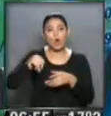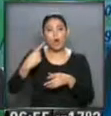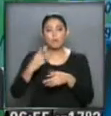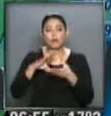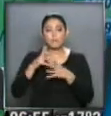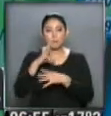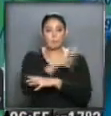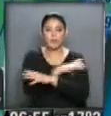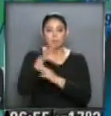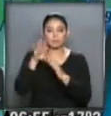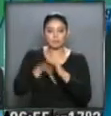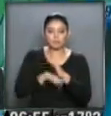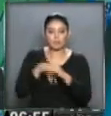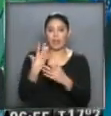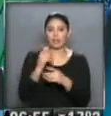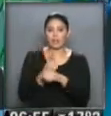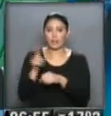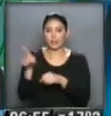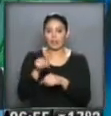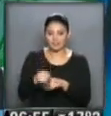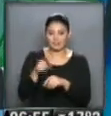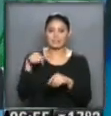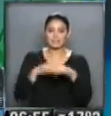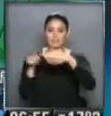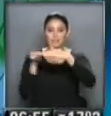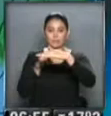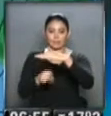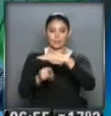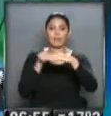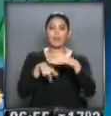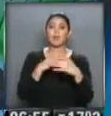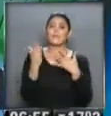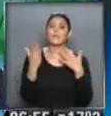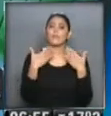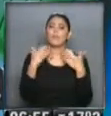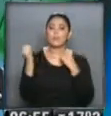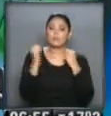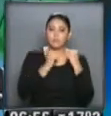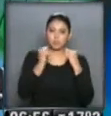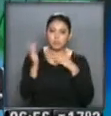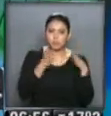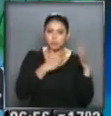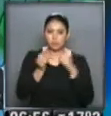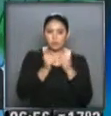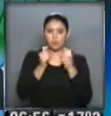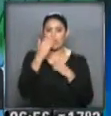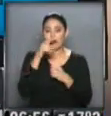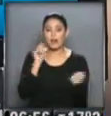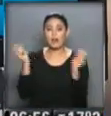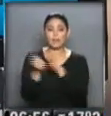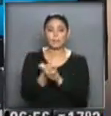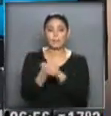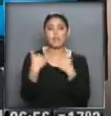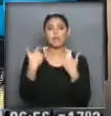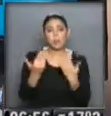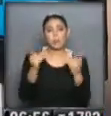de baja presión. Ay, que no lo puedo agarrar. Ahí está, otro sistema de baja presión que dejará vientos bastante fuertes del sector oeste, luego sudoeste, y la